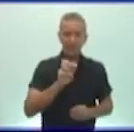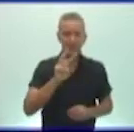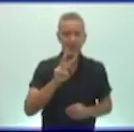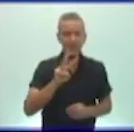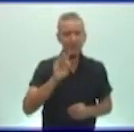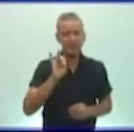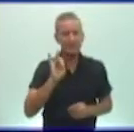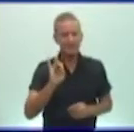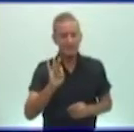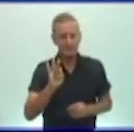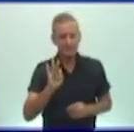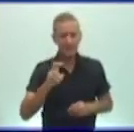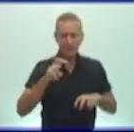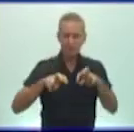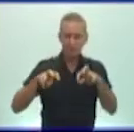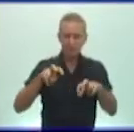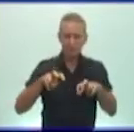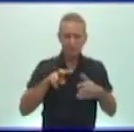busquen la lectura.